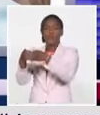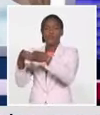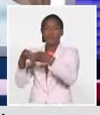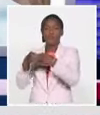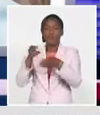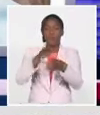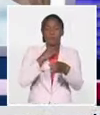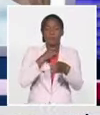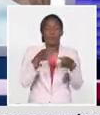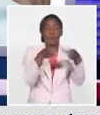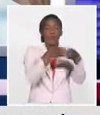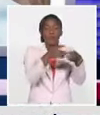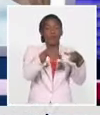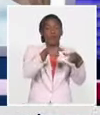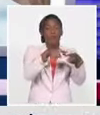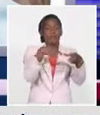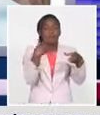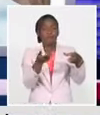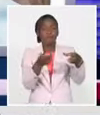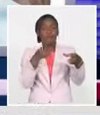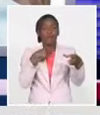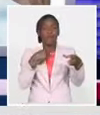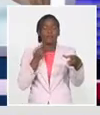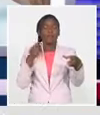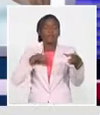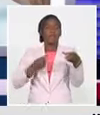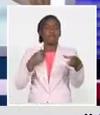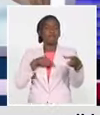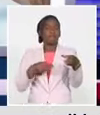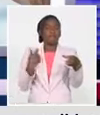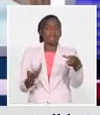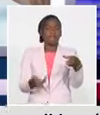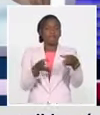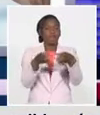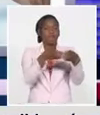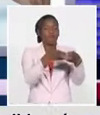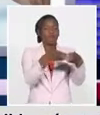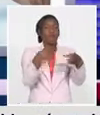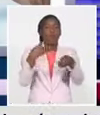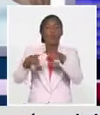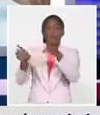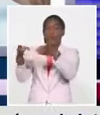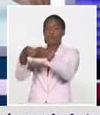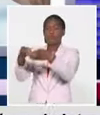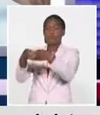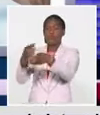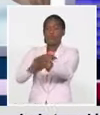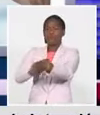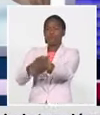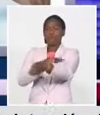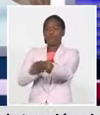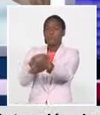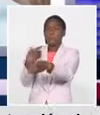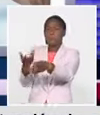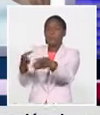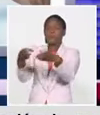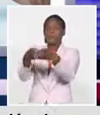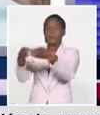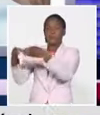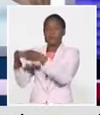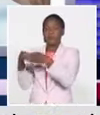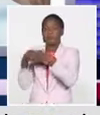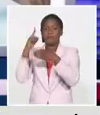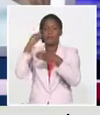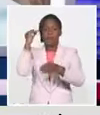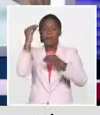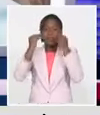vacunado con la vacuna, con el candidato vacunal, o con el grupo que fue vacunado con el placebo. Y ahí entonces se hace el análisis de la eficacia de la